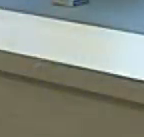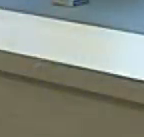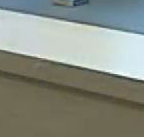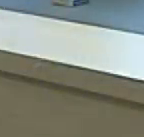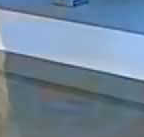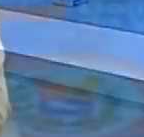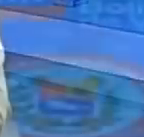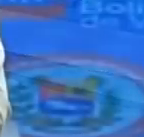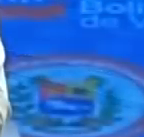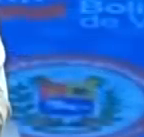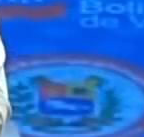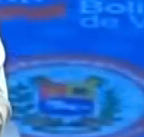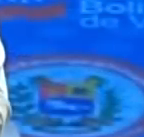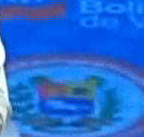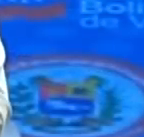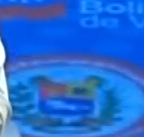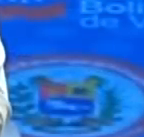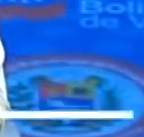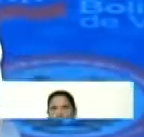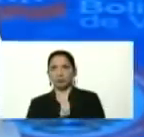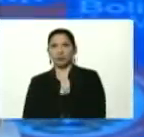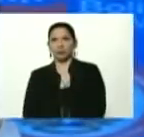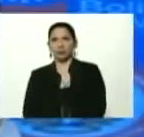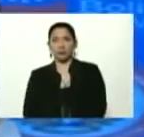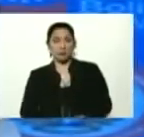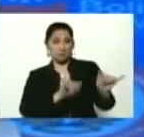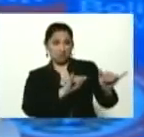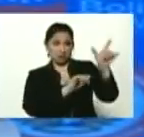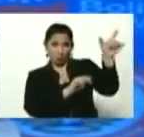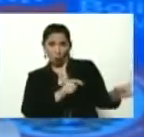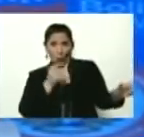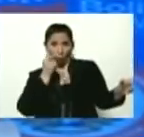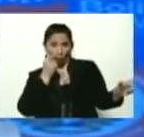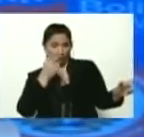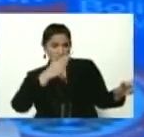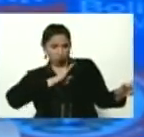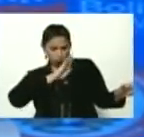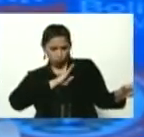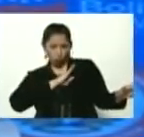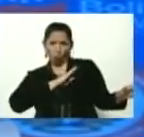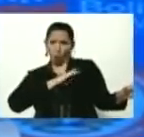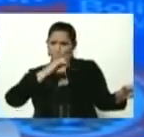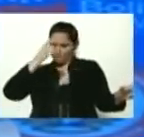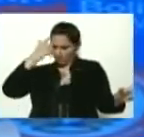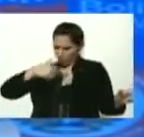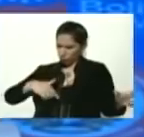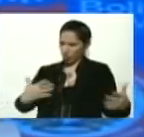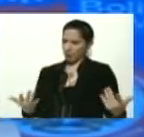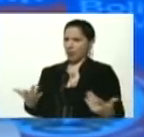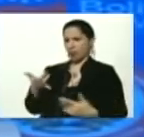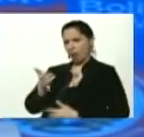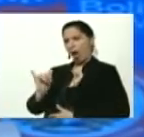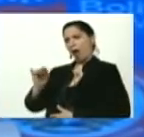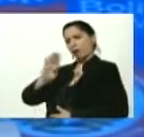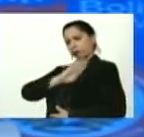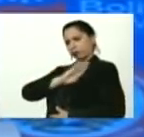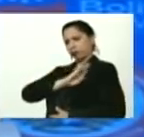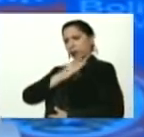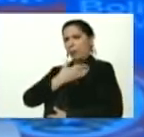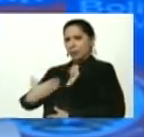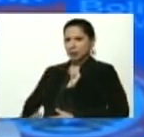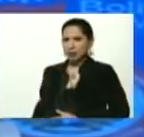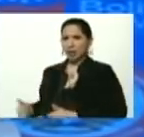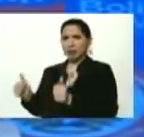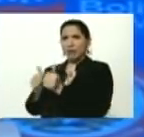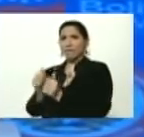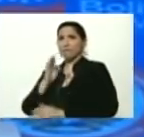Él confiesa, dice, yo personalmente estoy con el presidente del Banco